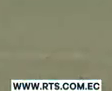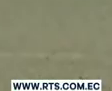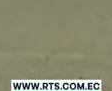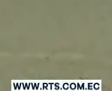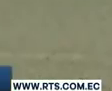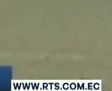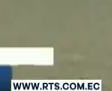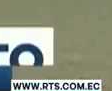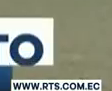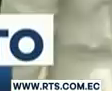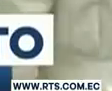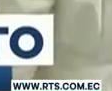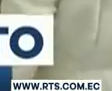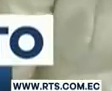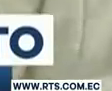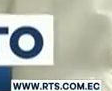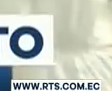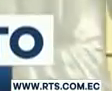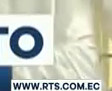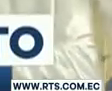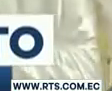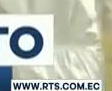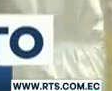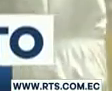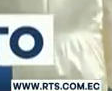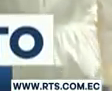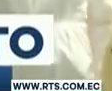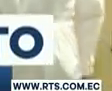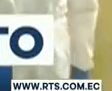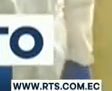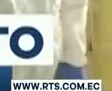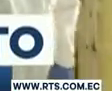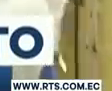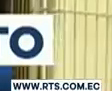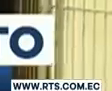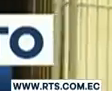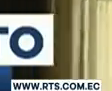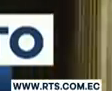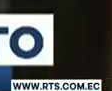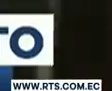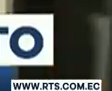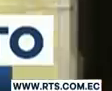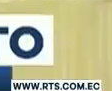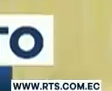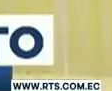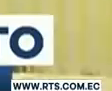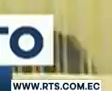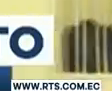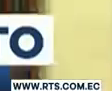Hallan a un adulto mayor muerto en su vivienda. El hombre habría sido estrangulado.